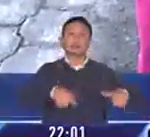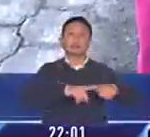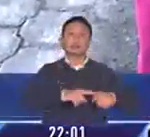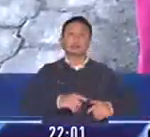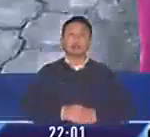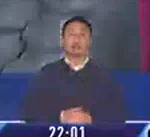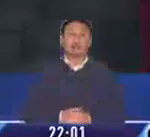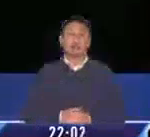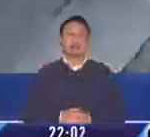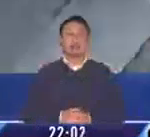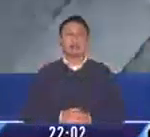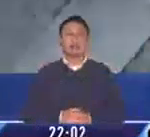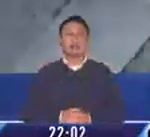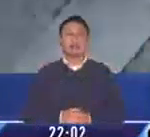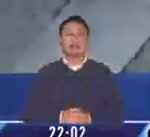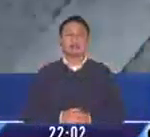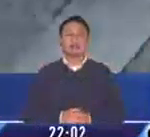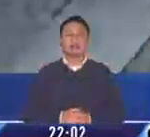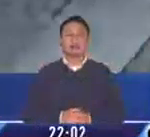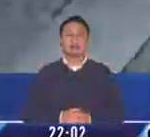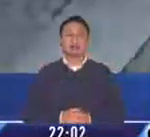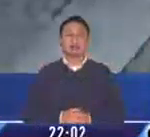están consternados.